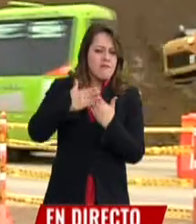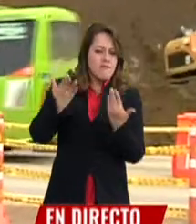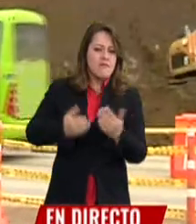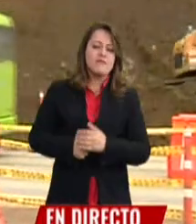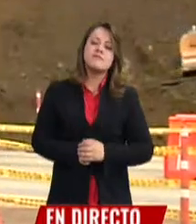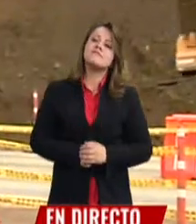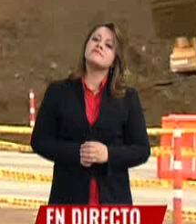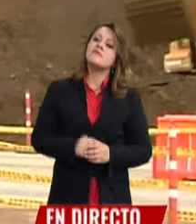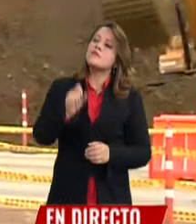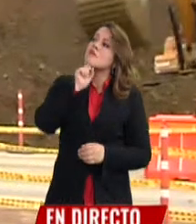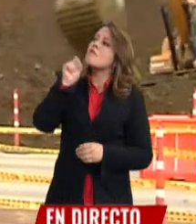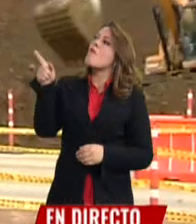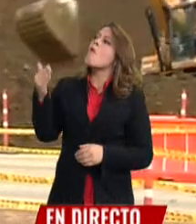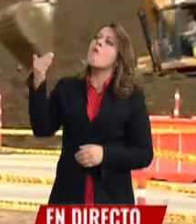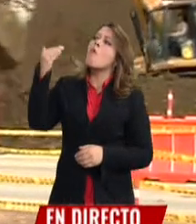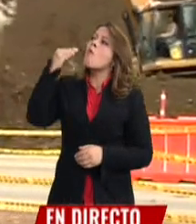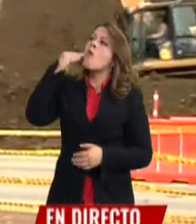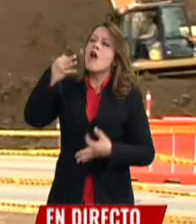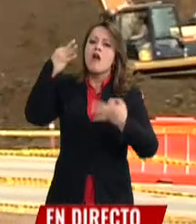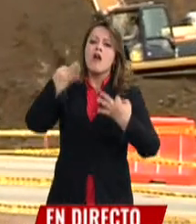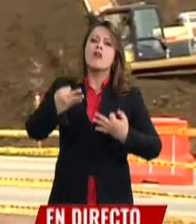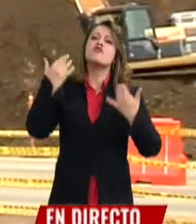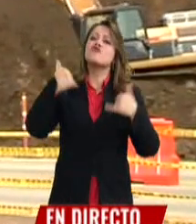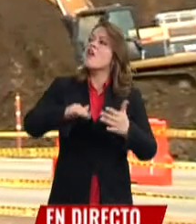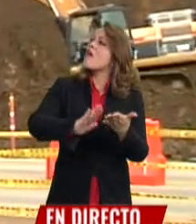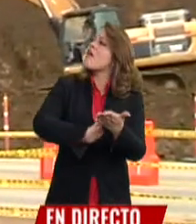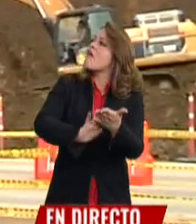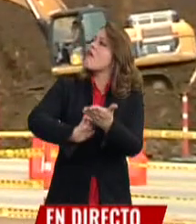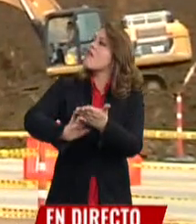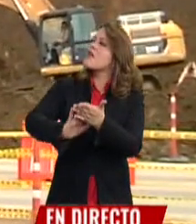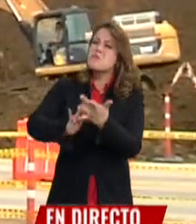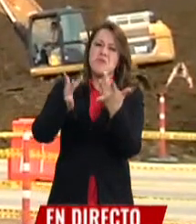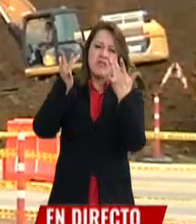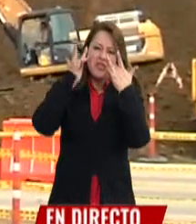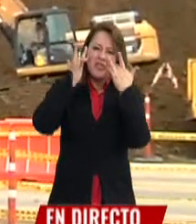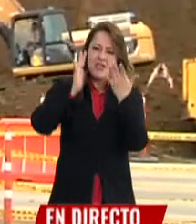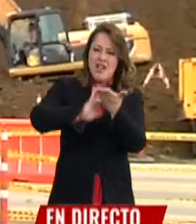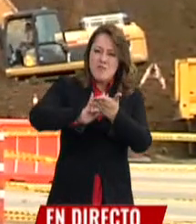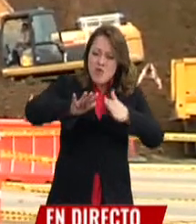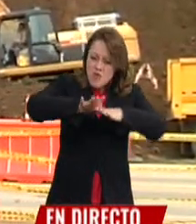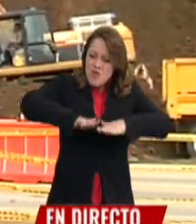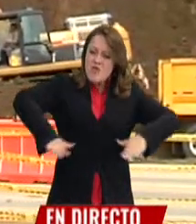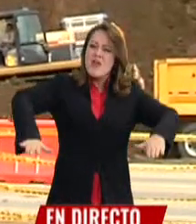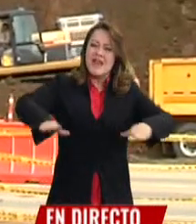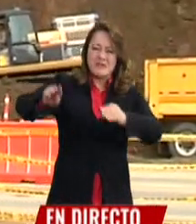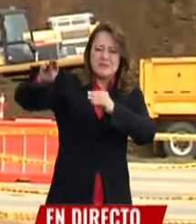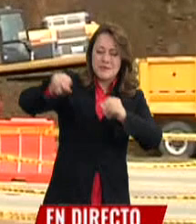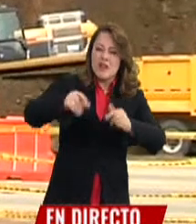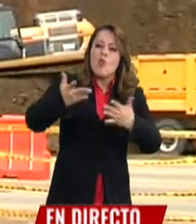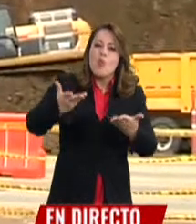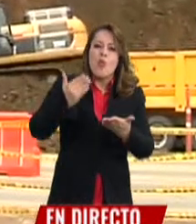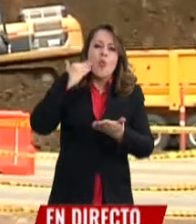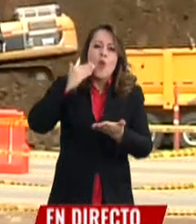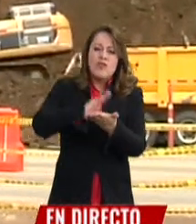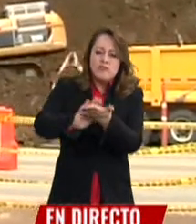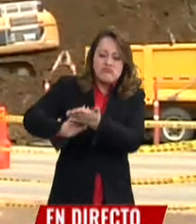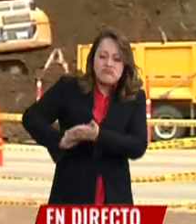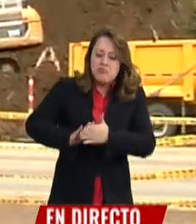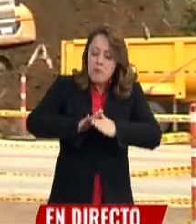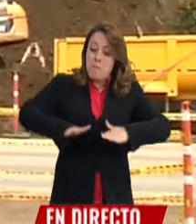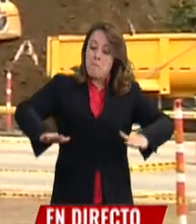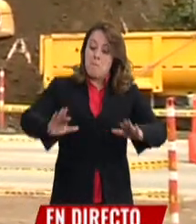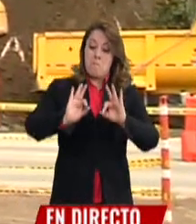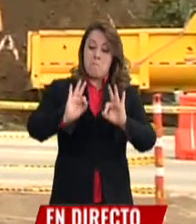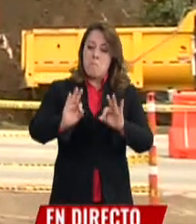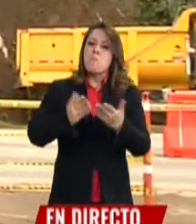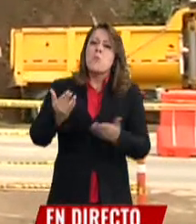último, ¿cuándo podría ser habilitada la otra calzada de la vía donde vemos que ya la maquinaria trabaja en la remoción de los miles de metros cúbicos de